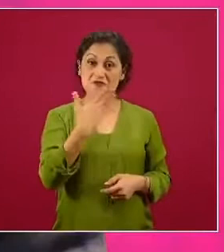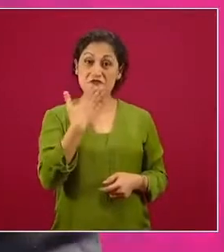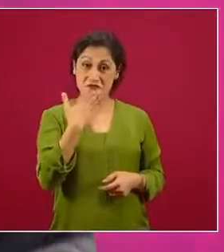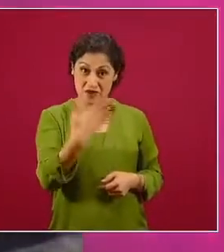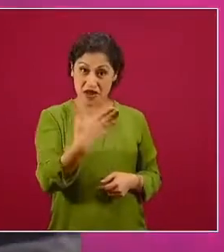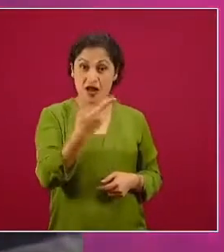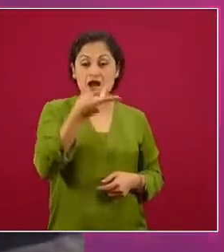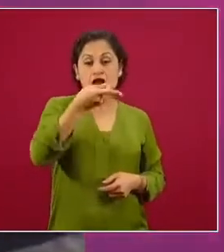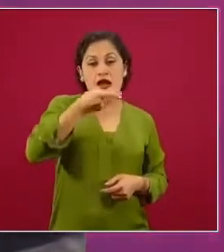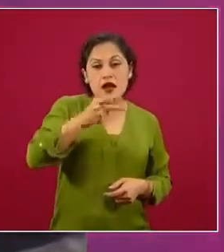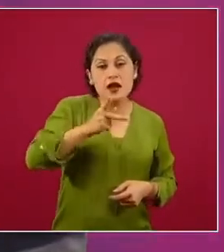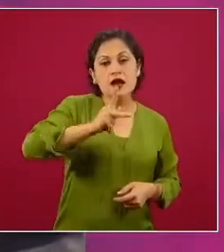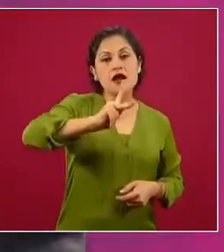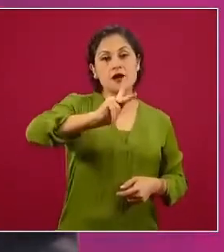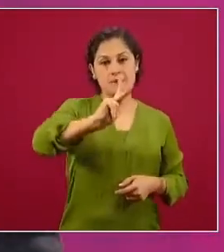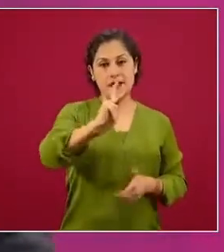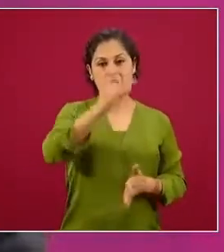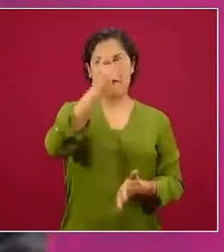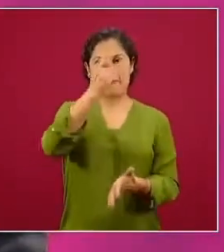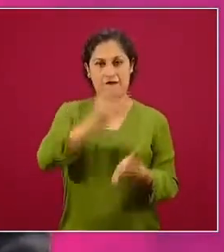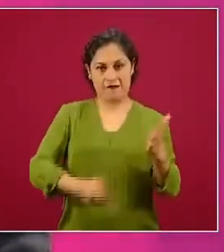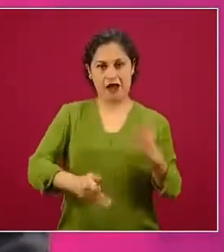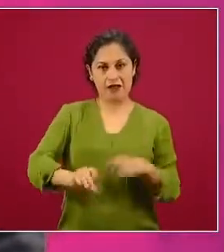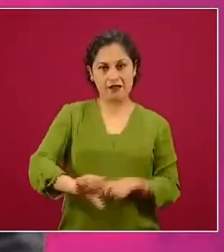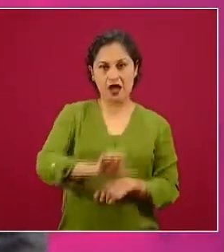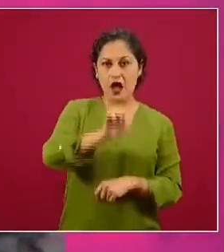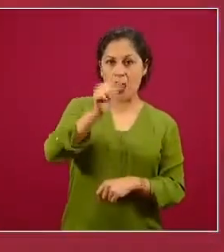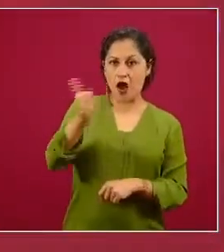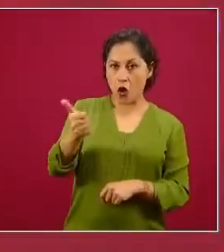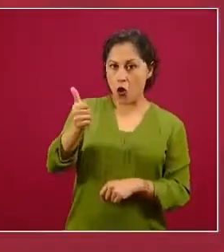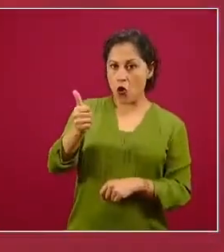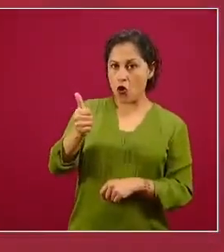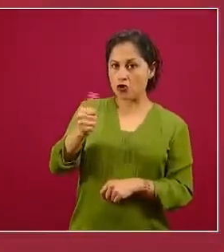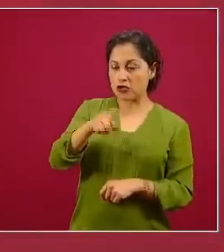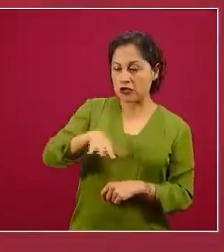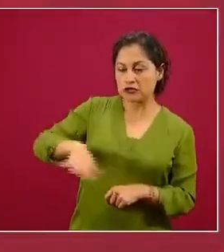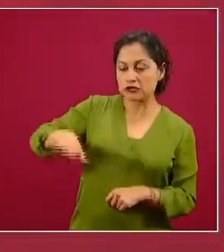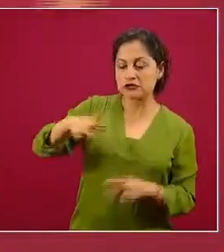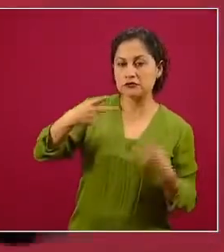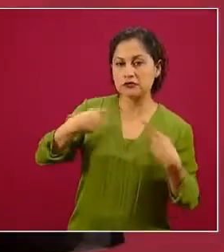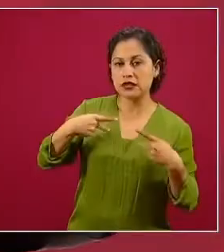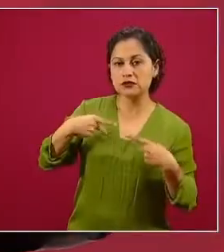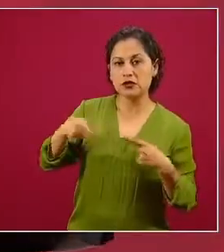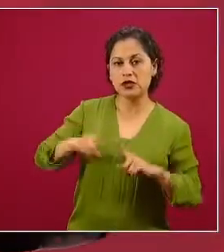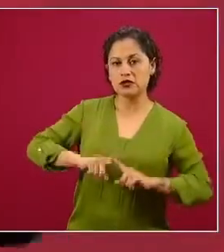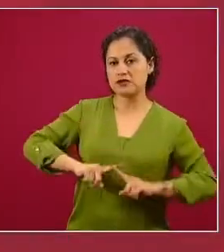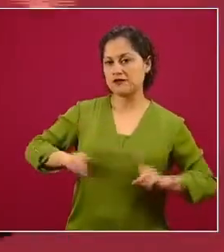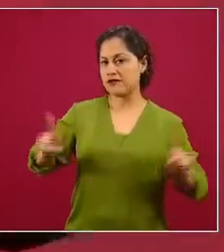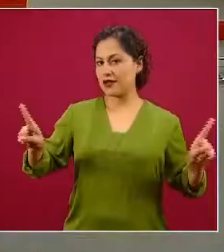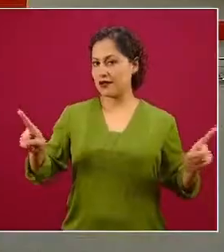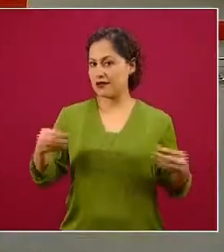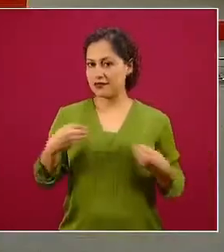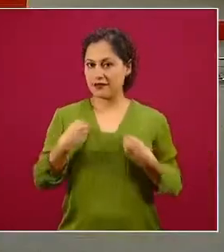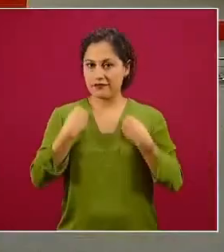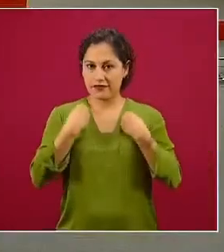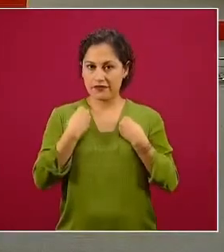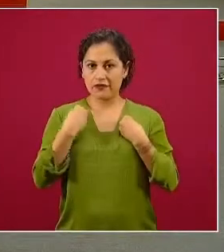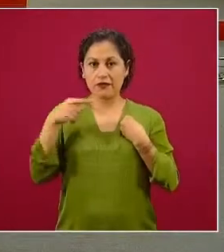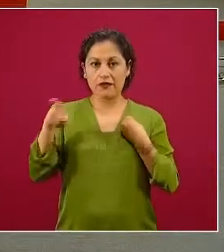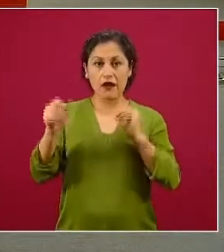historia, y es, no todos viven las condiciones de esa persona, otros no pueden lograrlo porque tienen que salir.